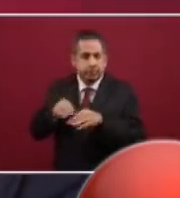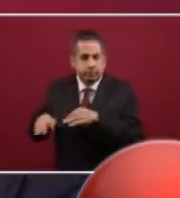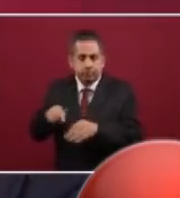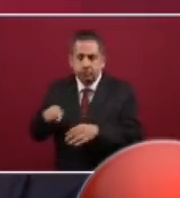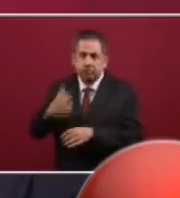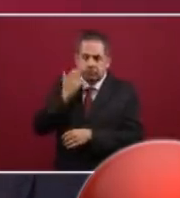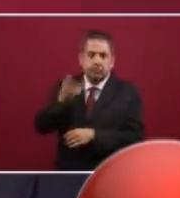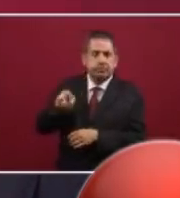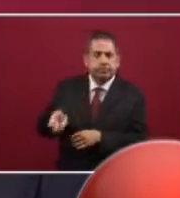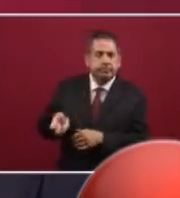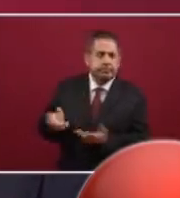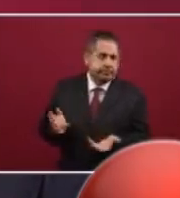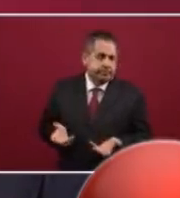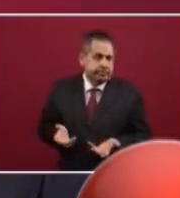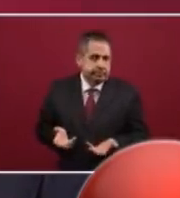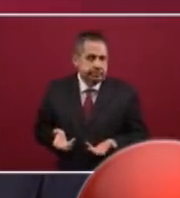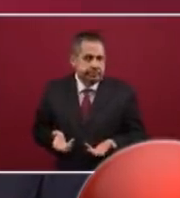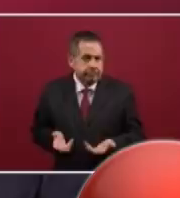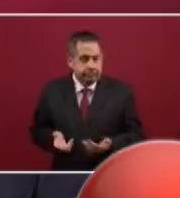En